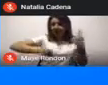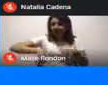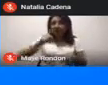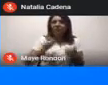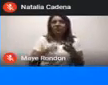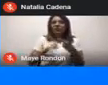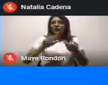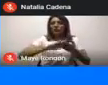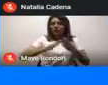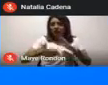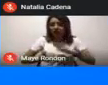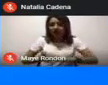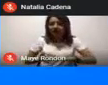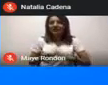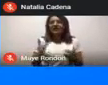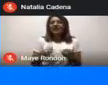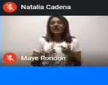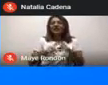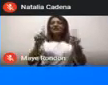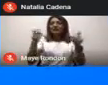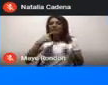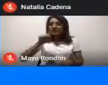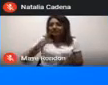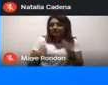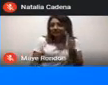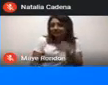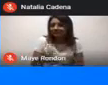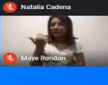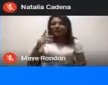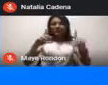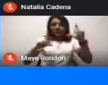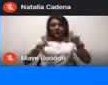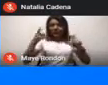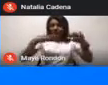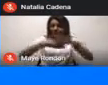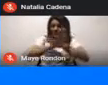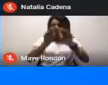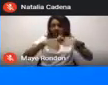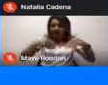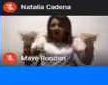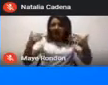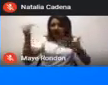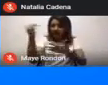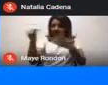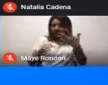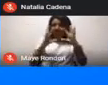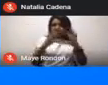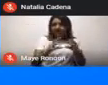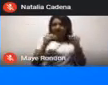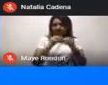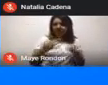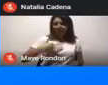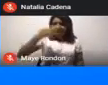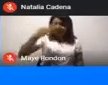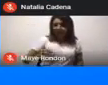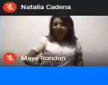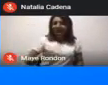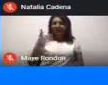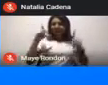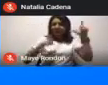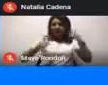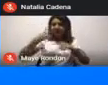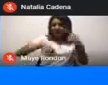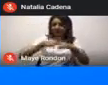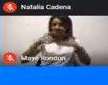turismo comunitario, en materia de innovación, de turismo accesible, todos los elementos del código ético, de seguridad turística. Todo esto que